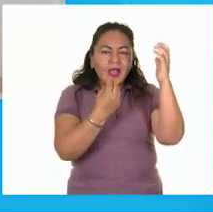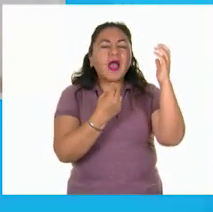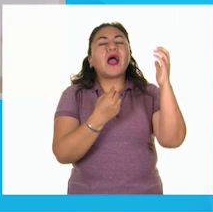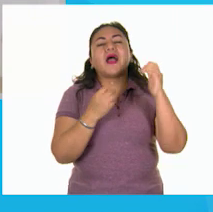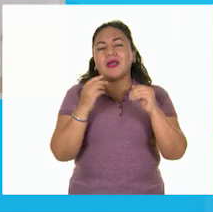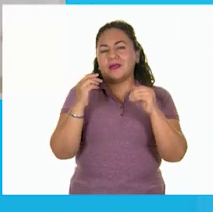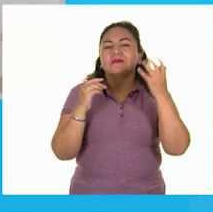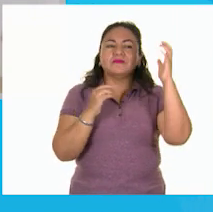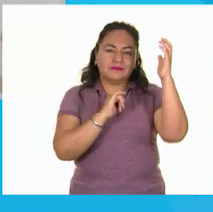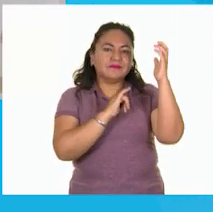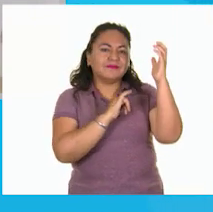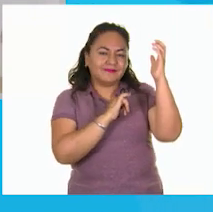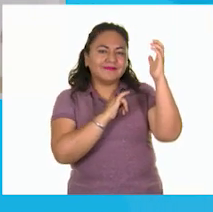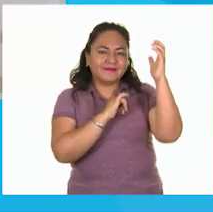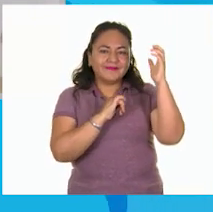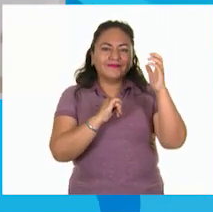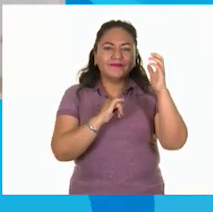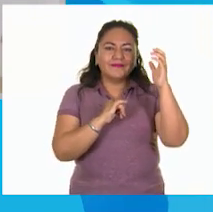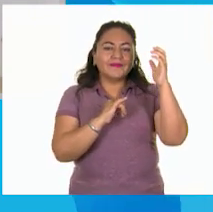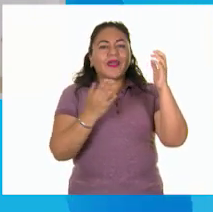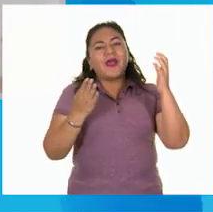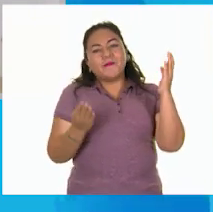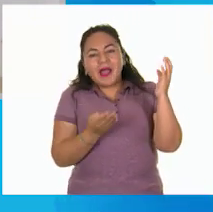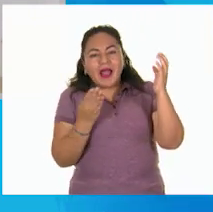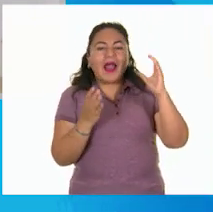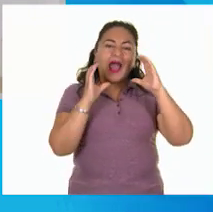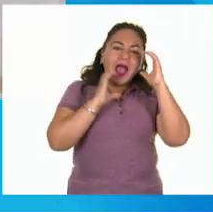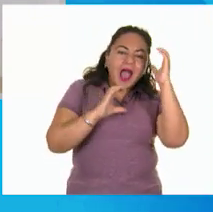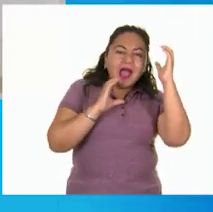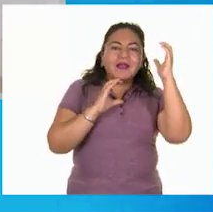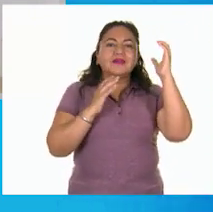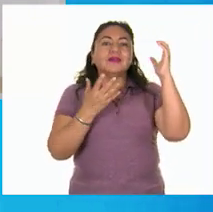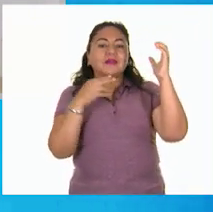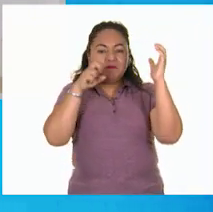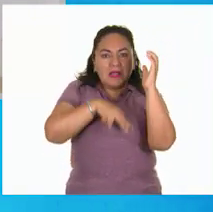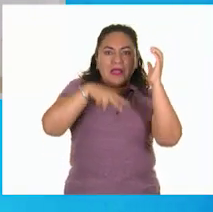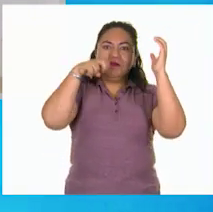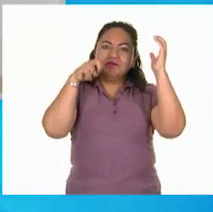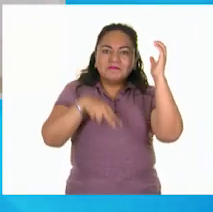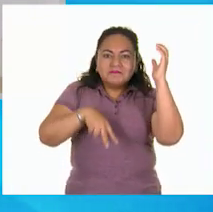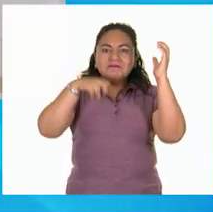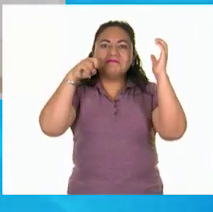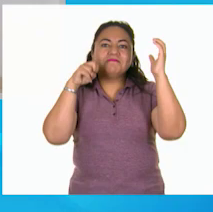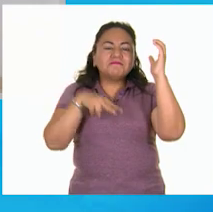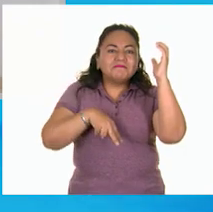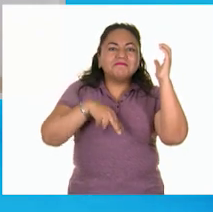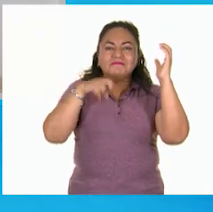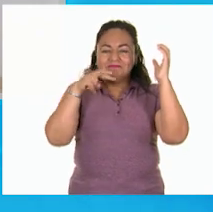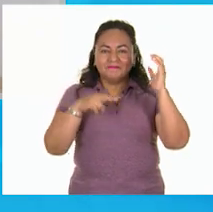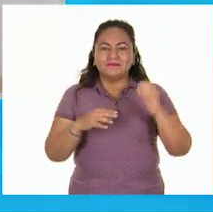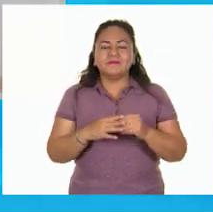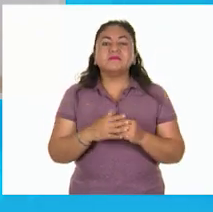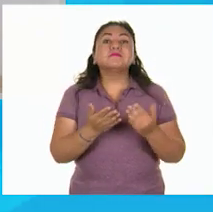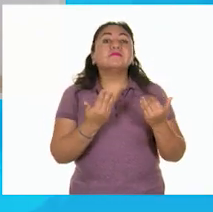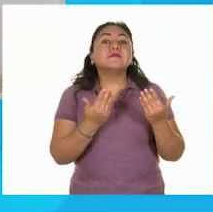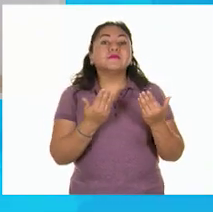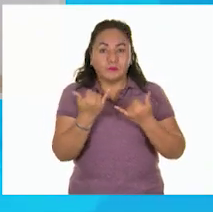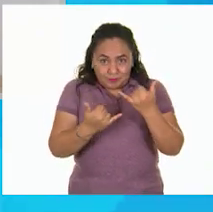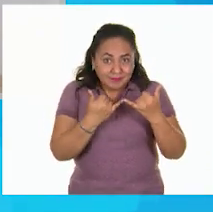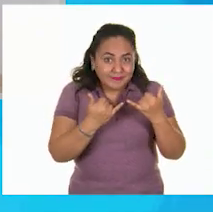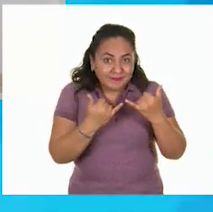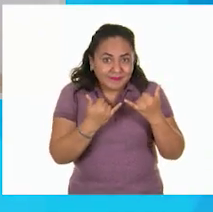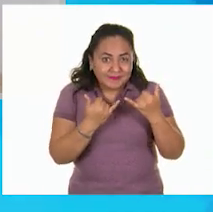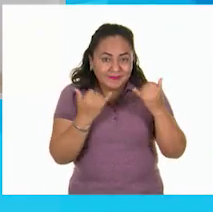Ah, sí, cierto. A bailar, a cantar y a brincar, a incluso. Oye, ¿y si